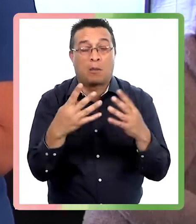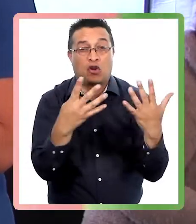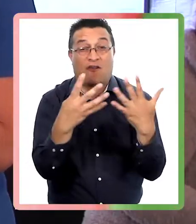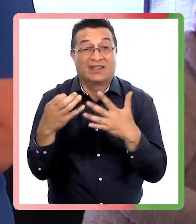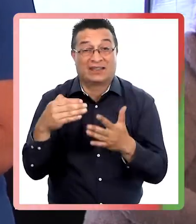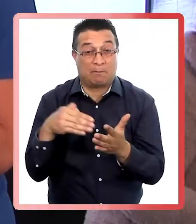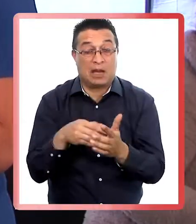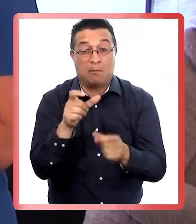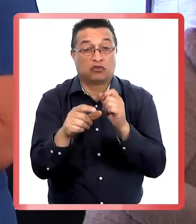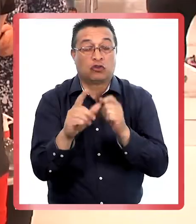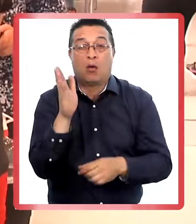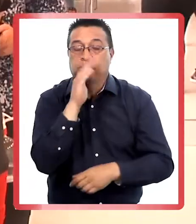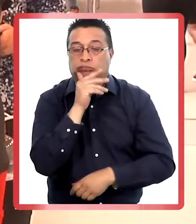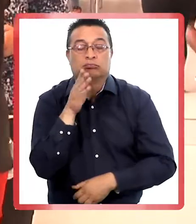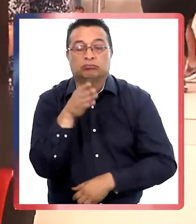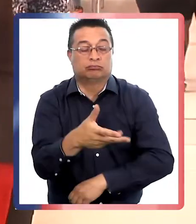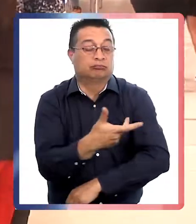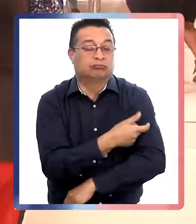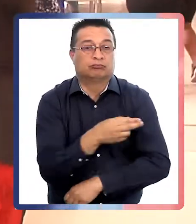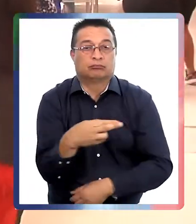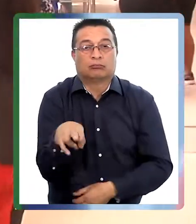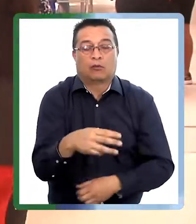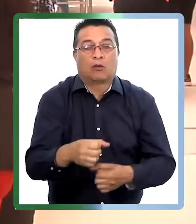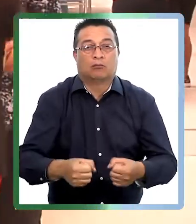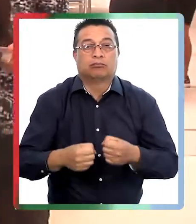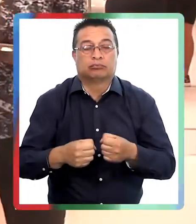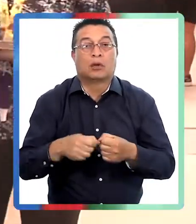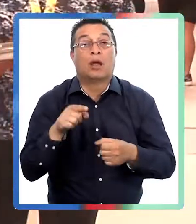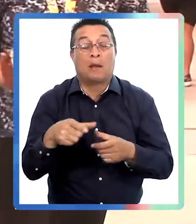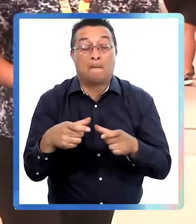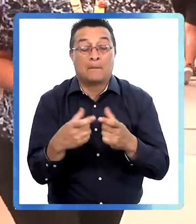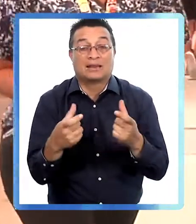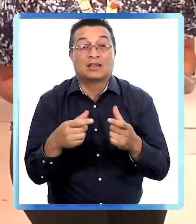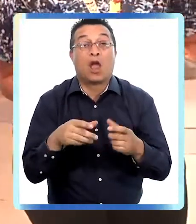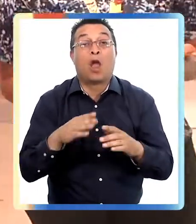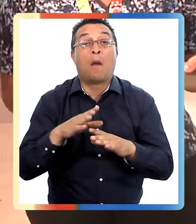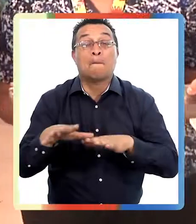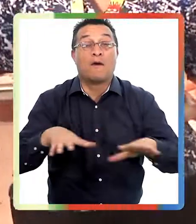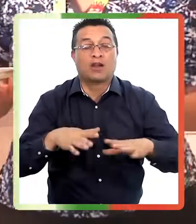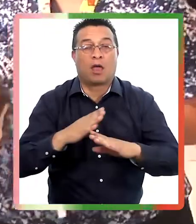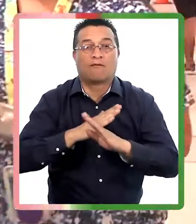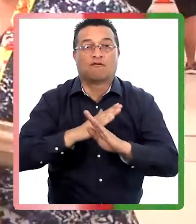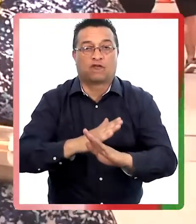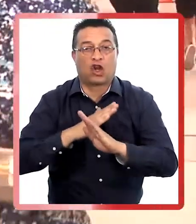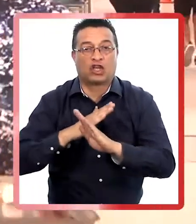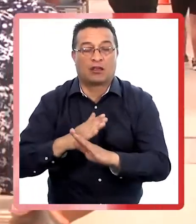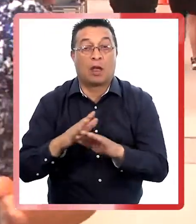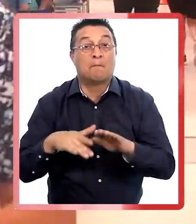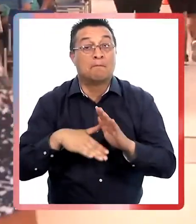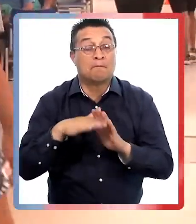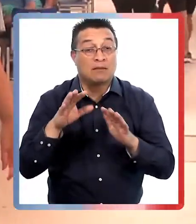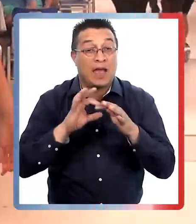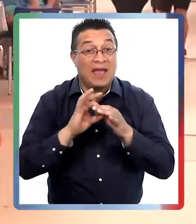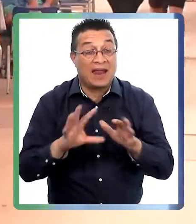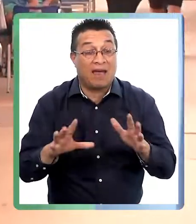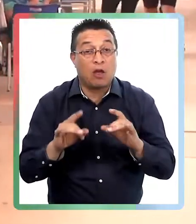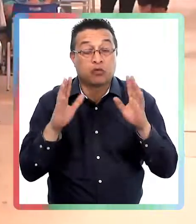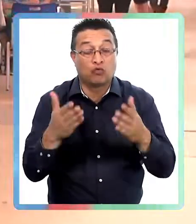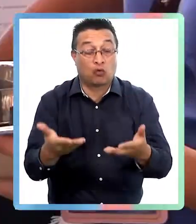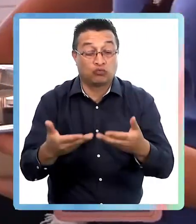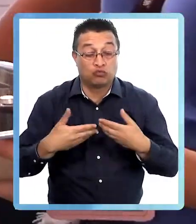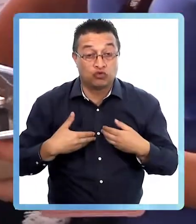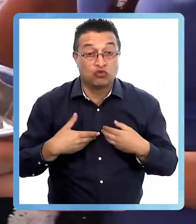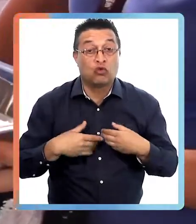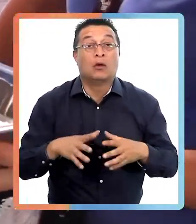no han acudido a recibir la dosis de refuerzo. Sus pases de movilidad han sido bloqueados, pero lo más grave, en caso de contagiarse,